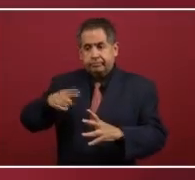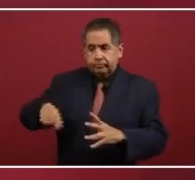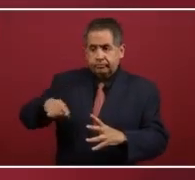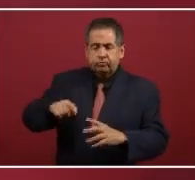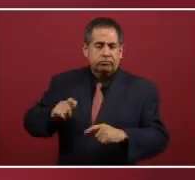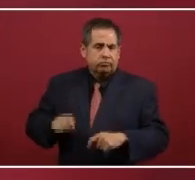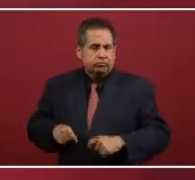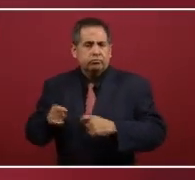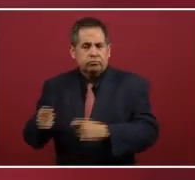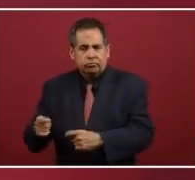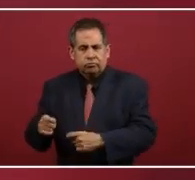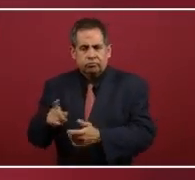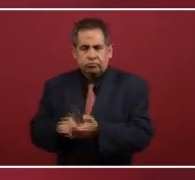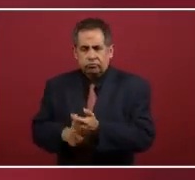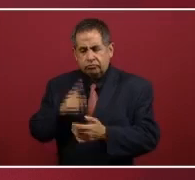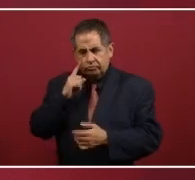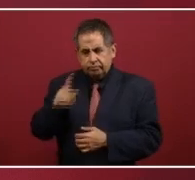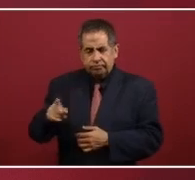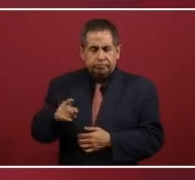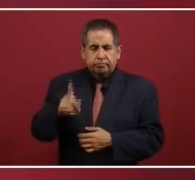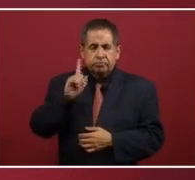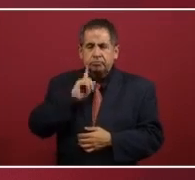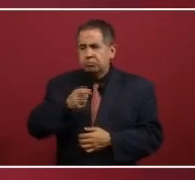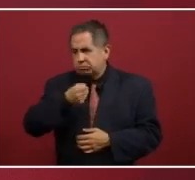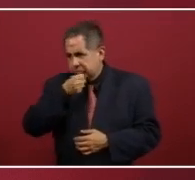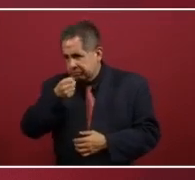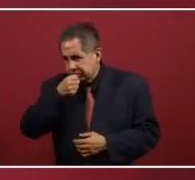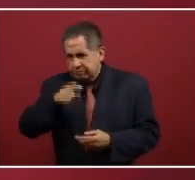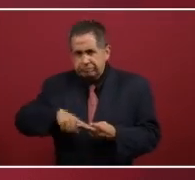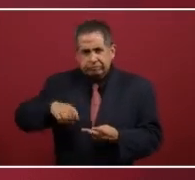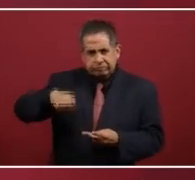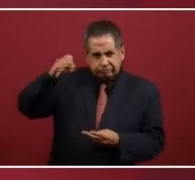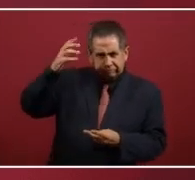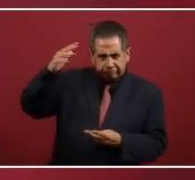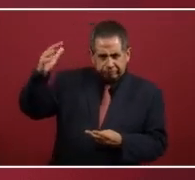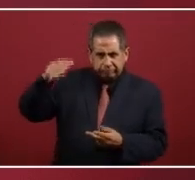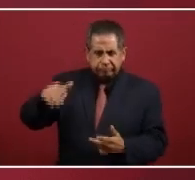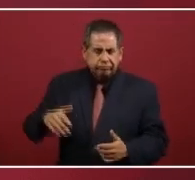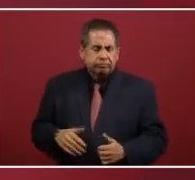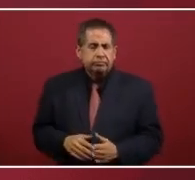va a ancianas, adultas mayores,